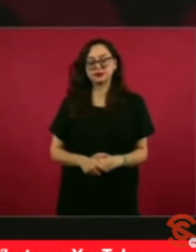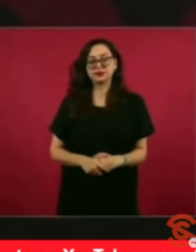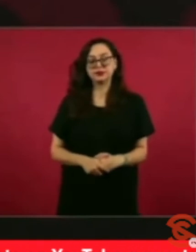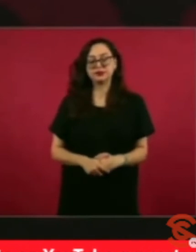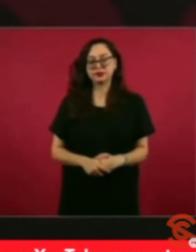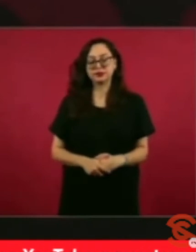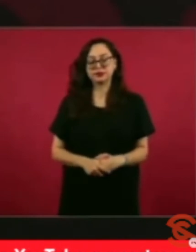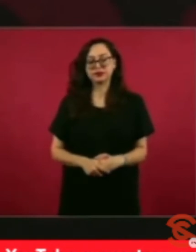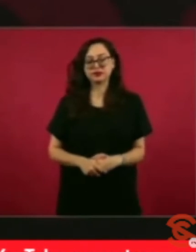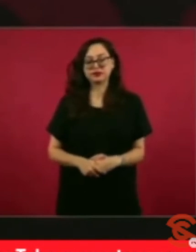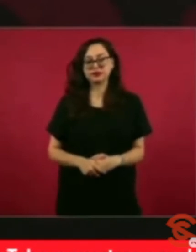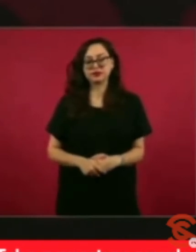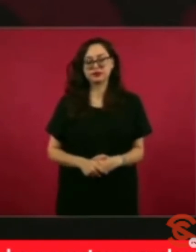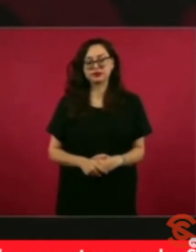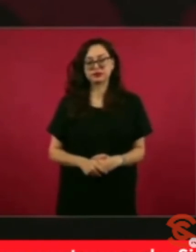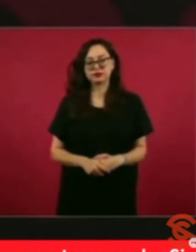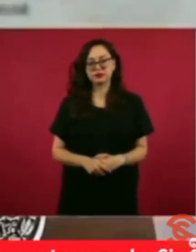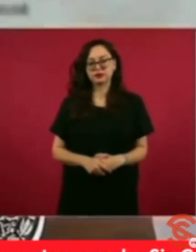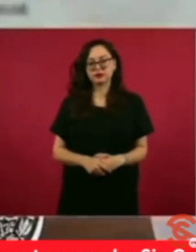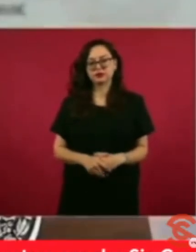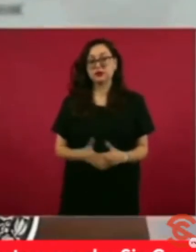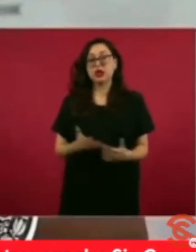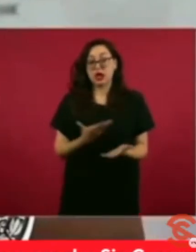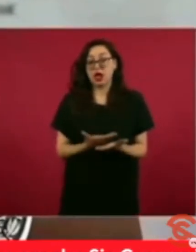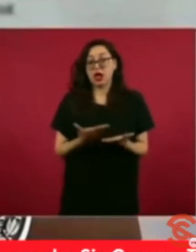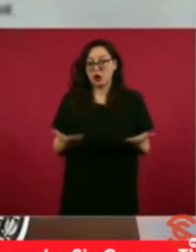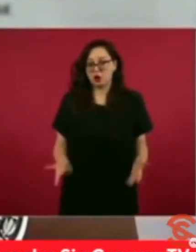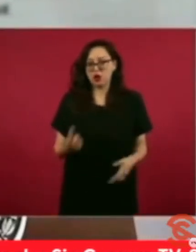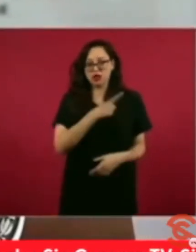Y son de las cosas que hay que cuidar,